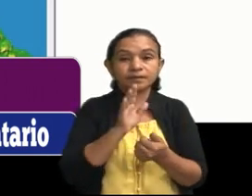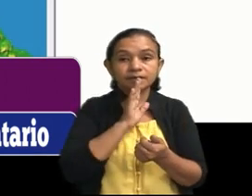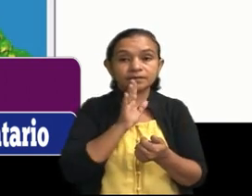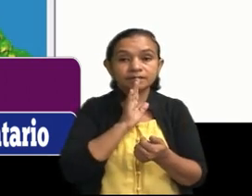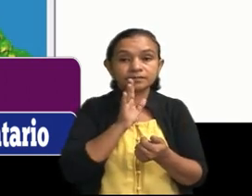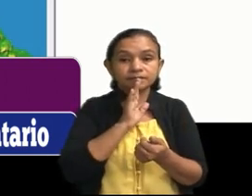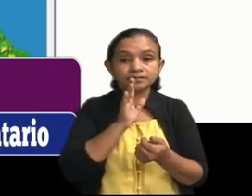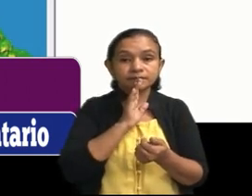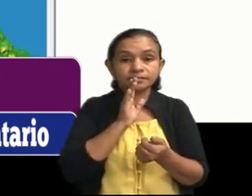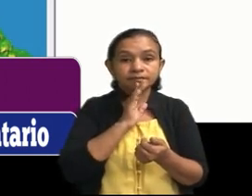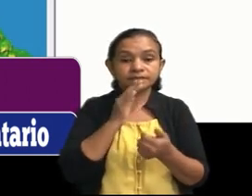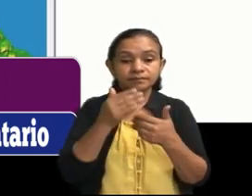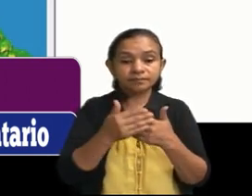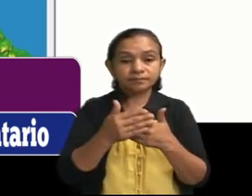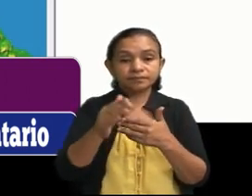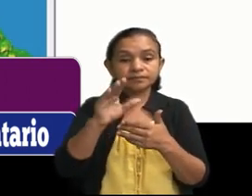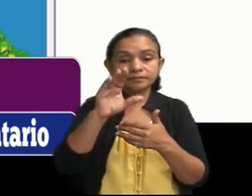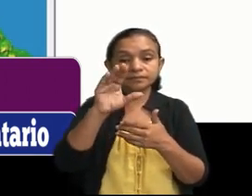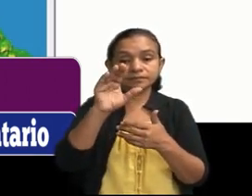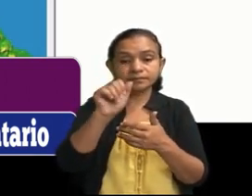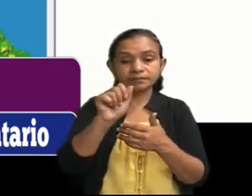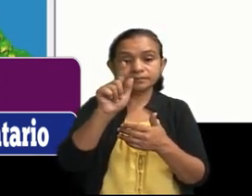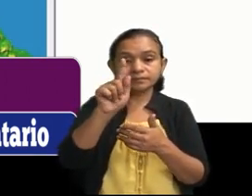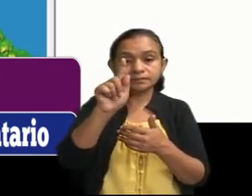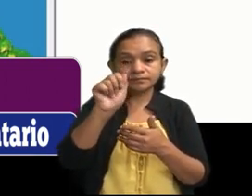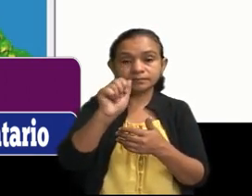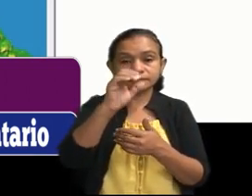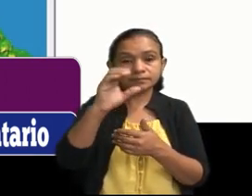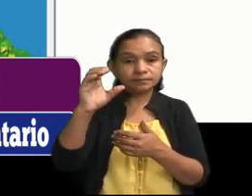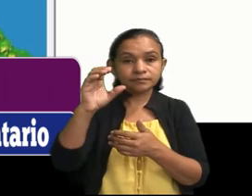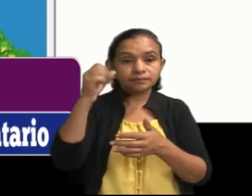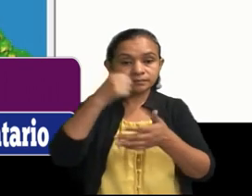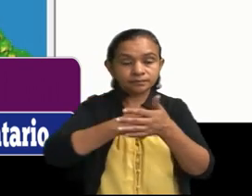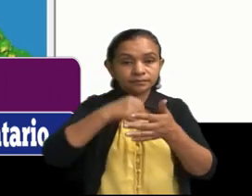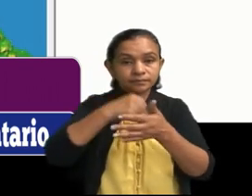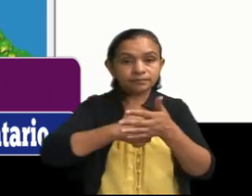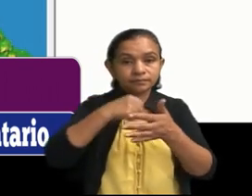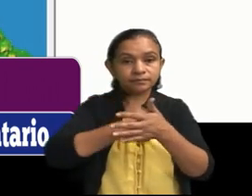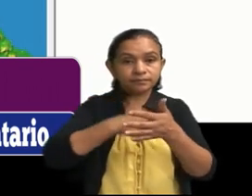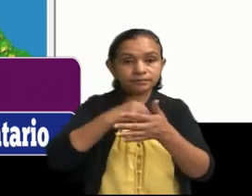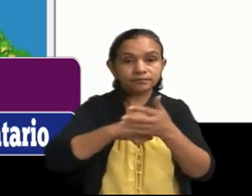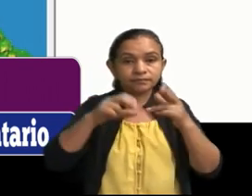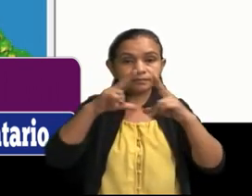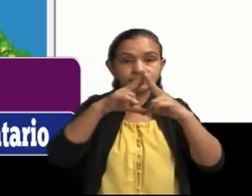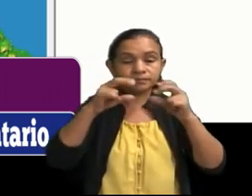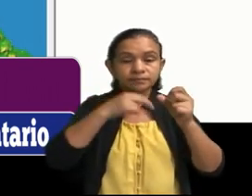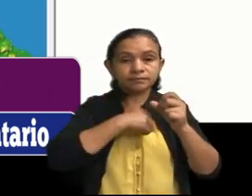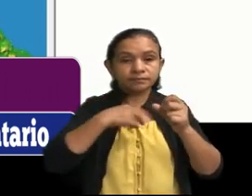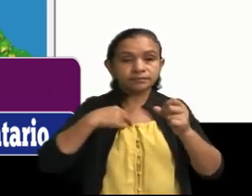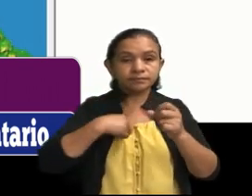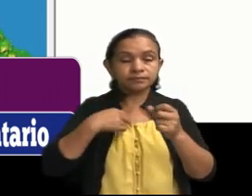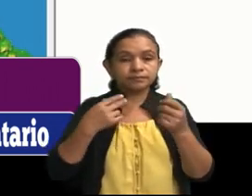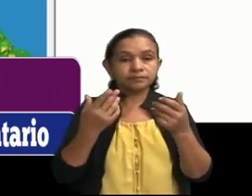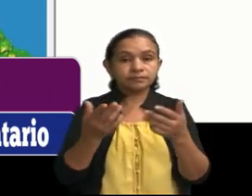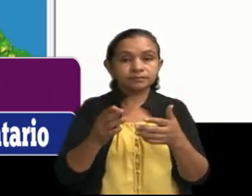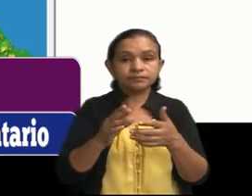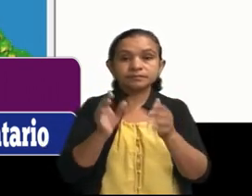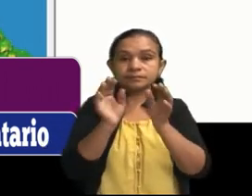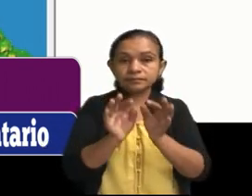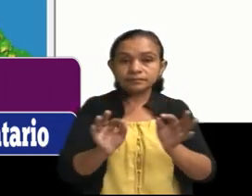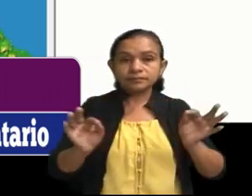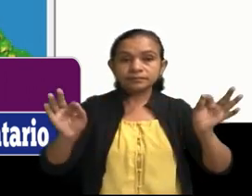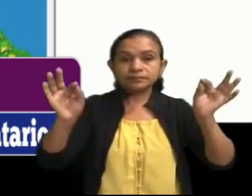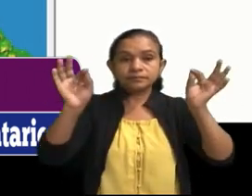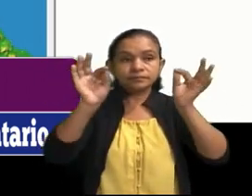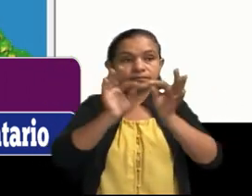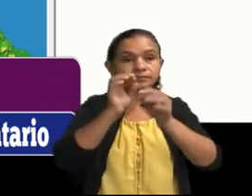final el CATAC también es parte de un esfuerzo que el país ha tenido, ¿verdad? Así es. Y muy importante, ¿verdad?,